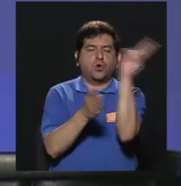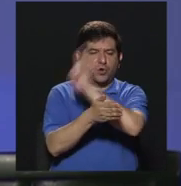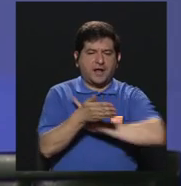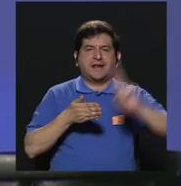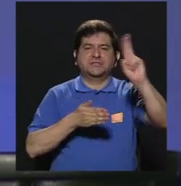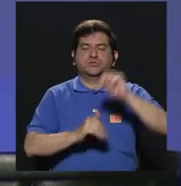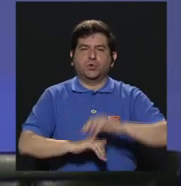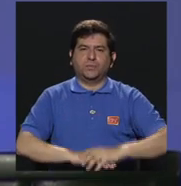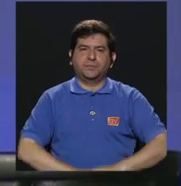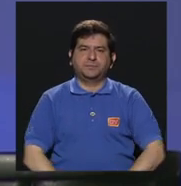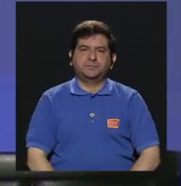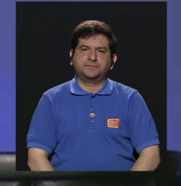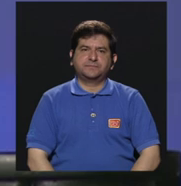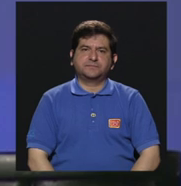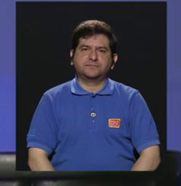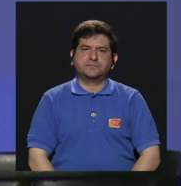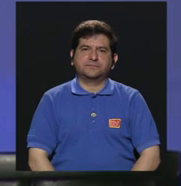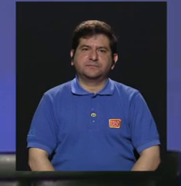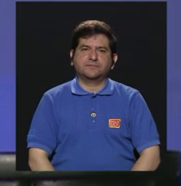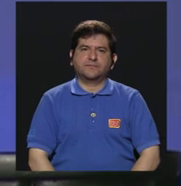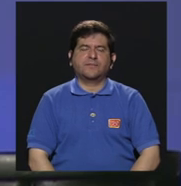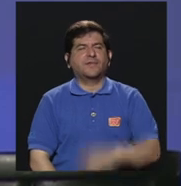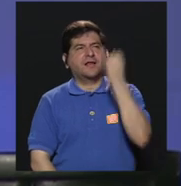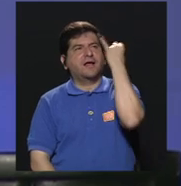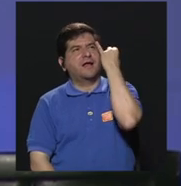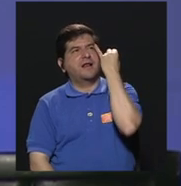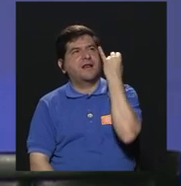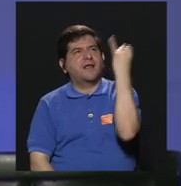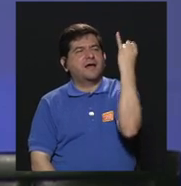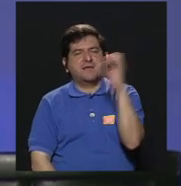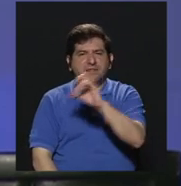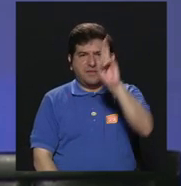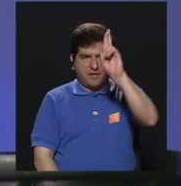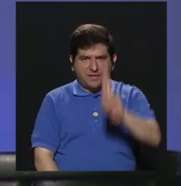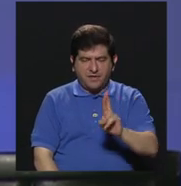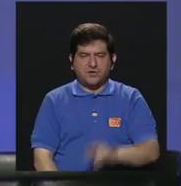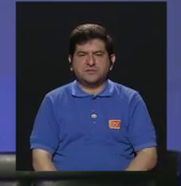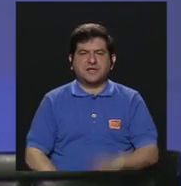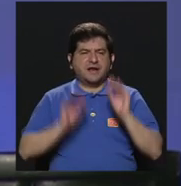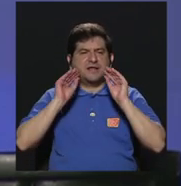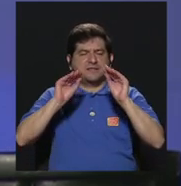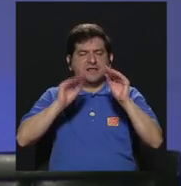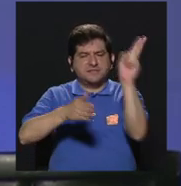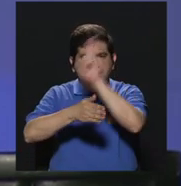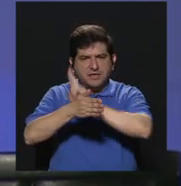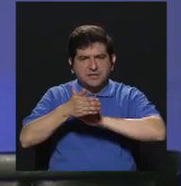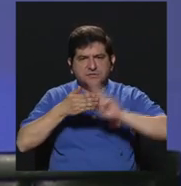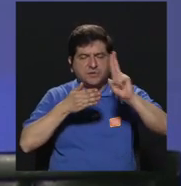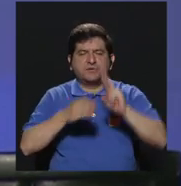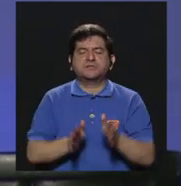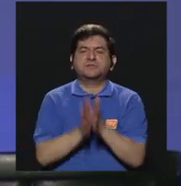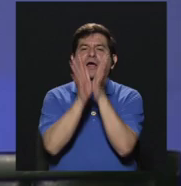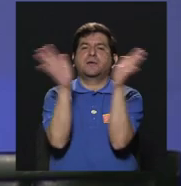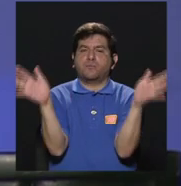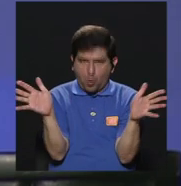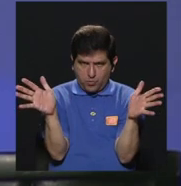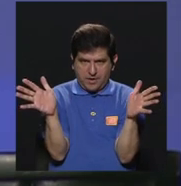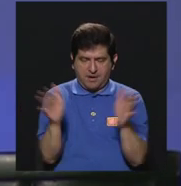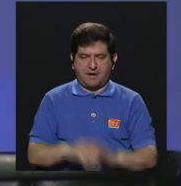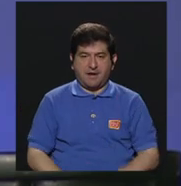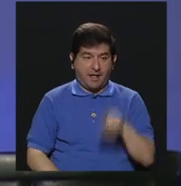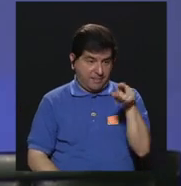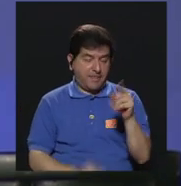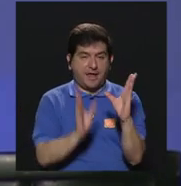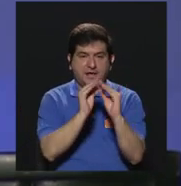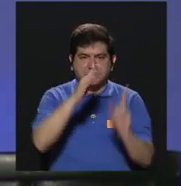Universitario. La concepción costarricense de la enseñanza superior pública que de ese